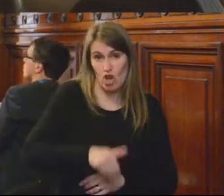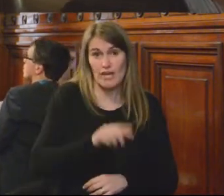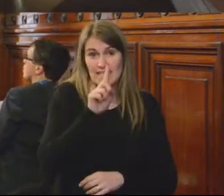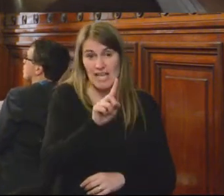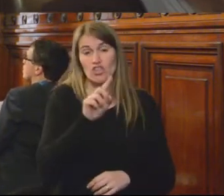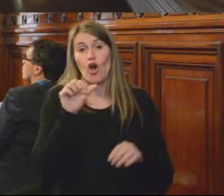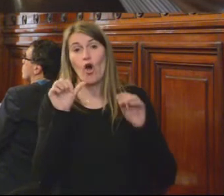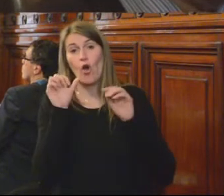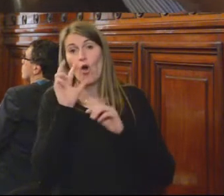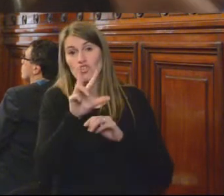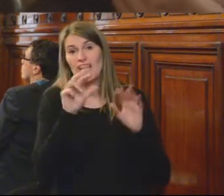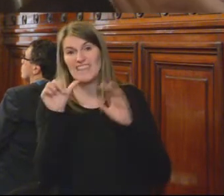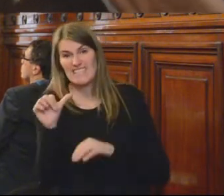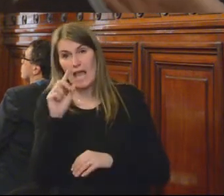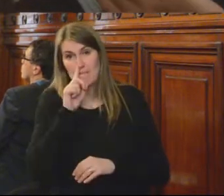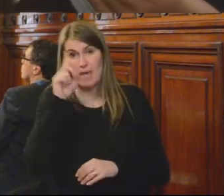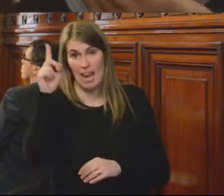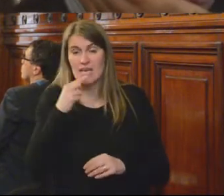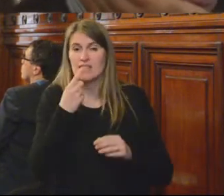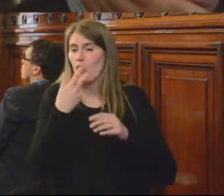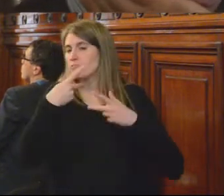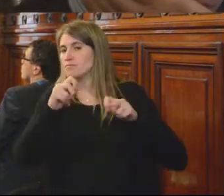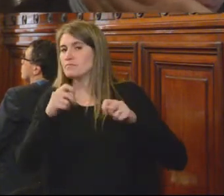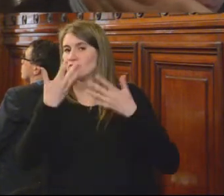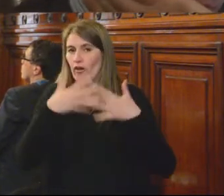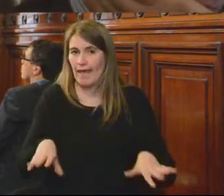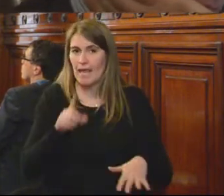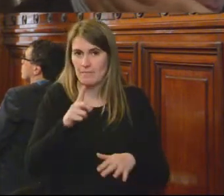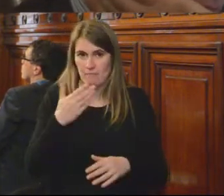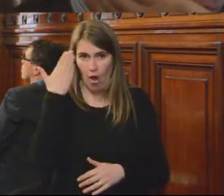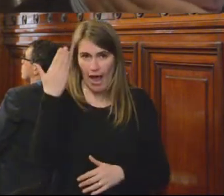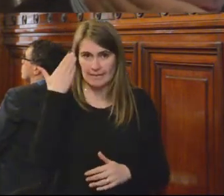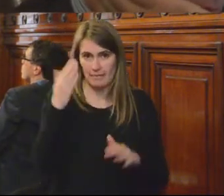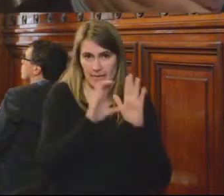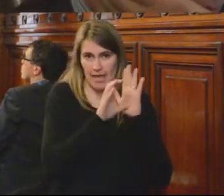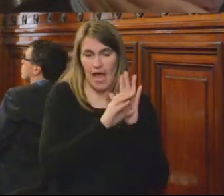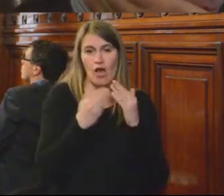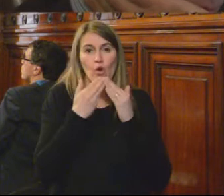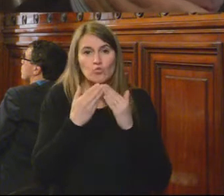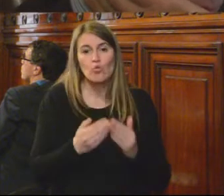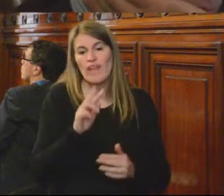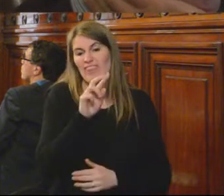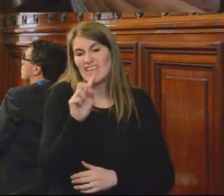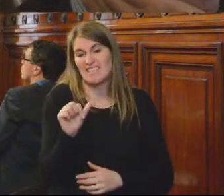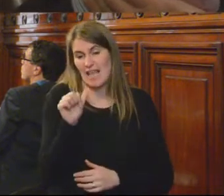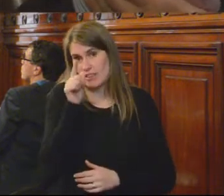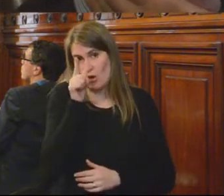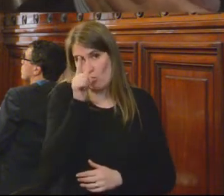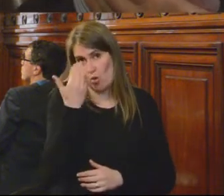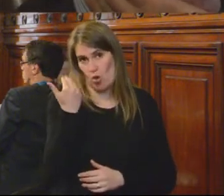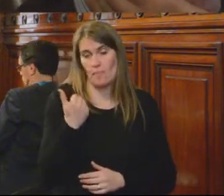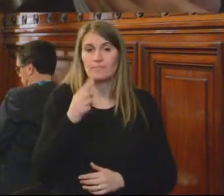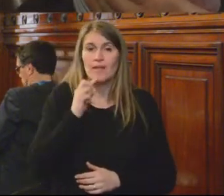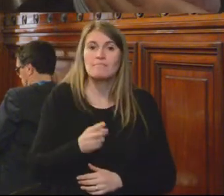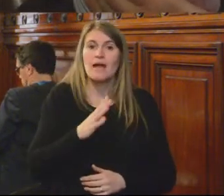7.186.000 venezolanos, expresó su rechazo a la Asamblea Nacional Constituyente en la consulta 16 de julio. A esto se unió el pronunciamiento de al